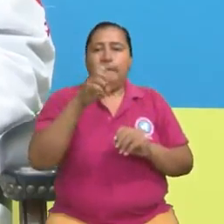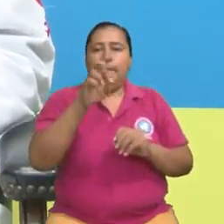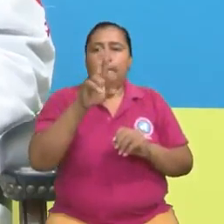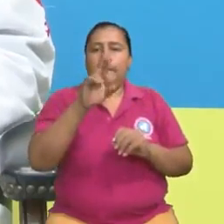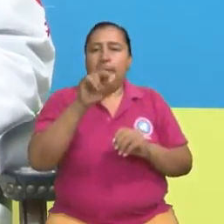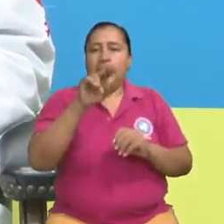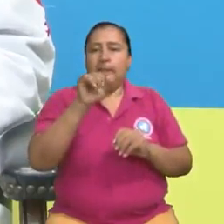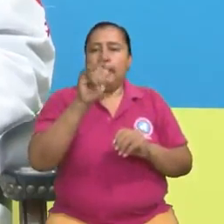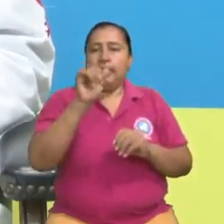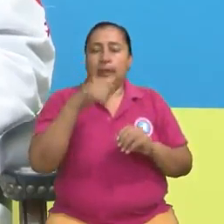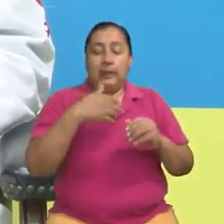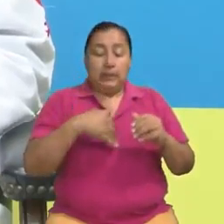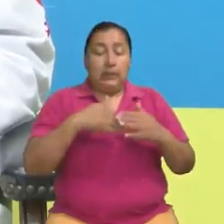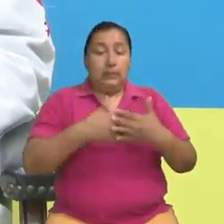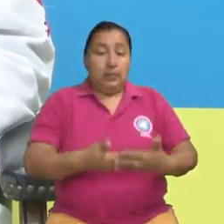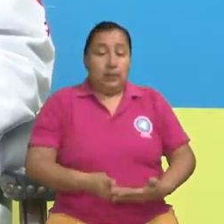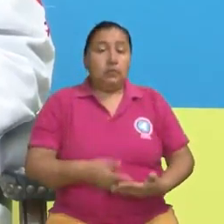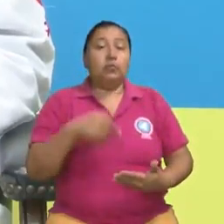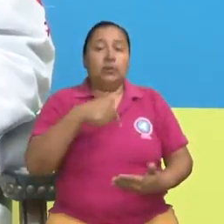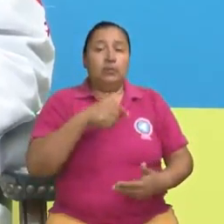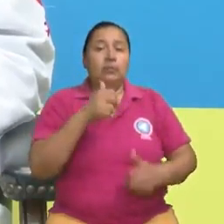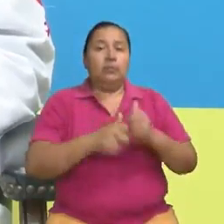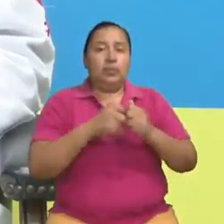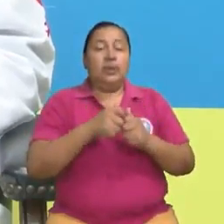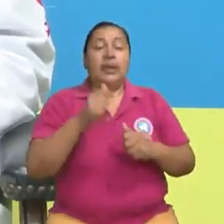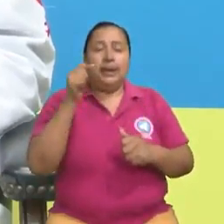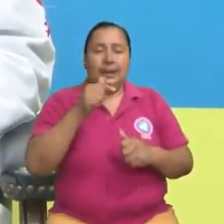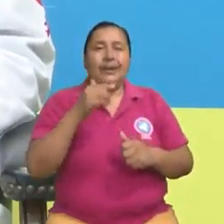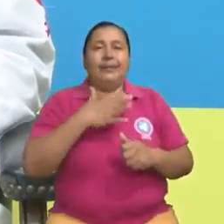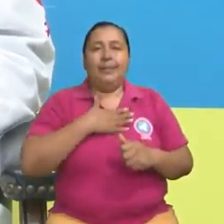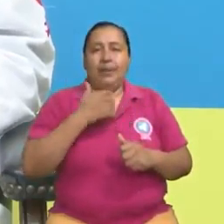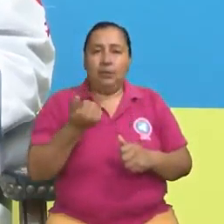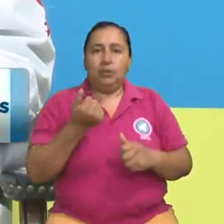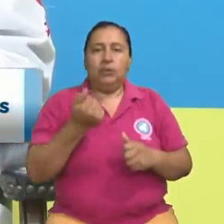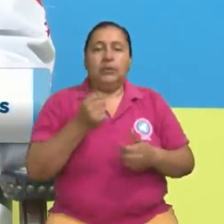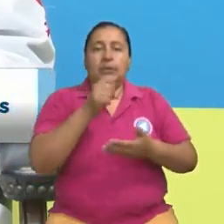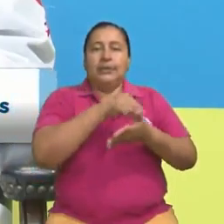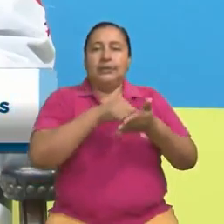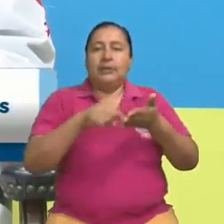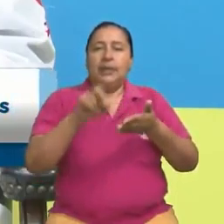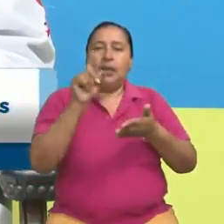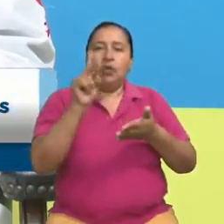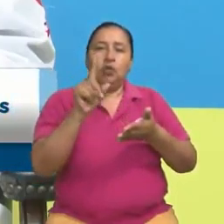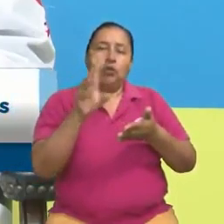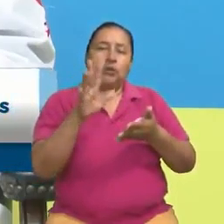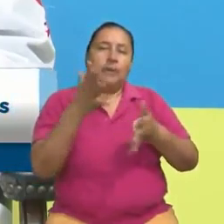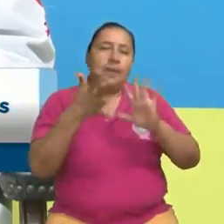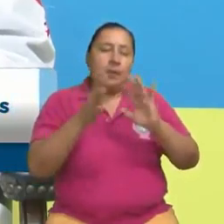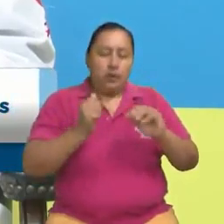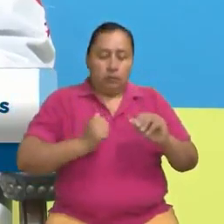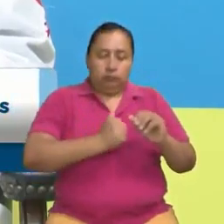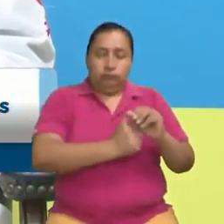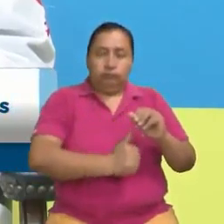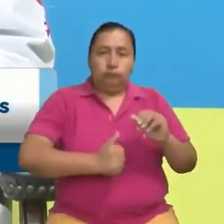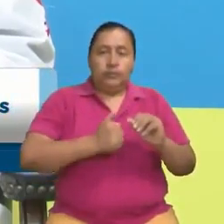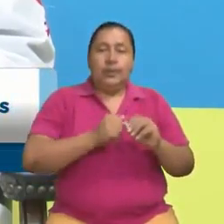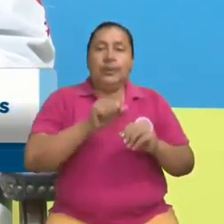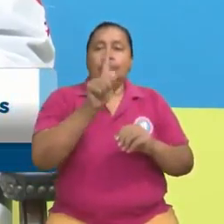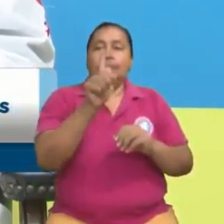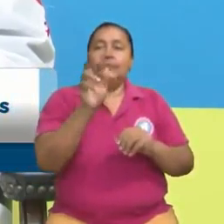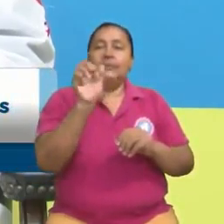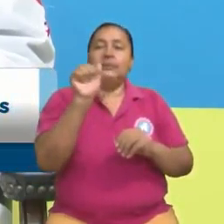de las cardiopatías congénitas, está idealmente entre la semana 12, que sería con un ultrasonido transvaginal, y